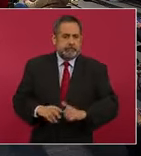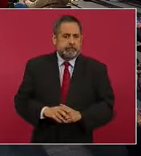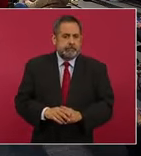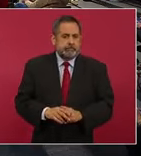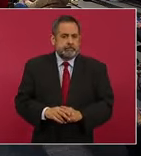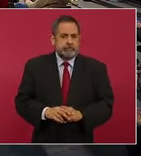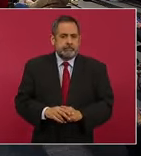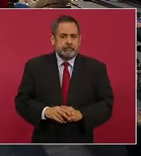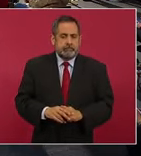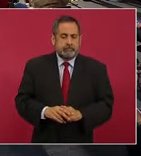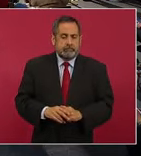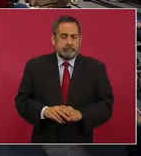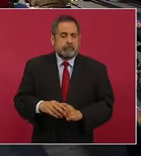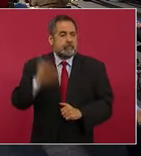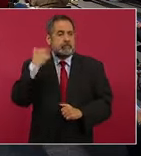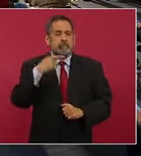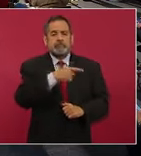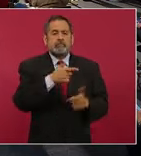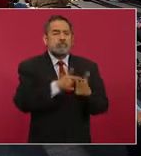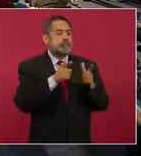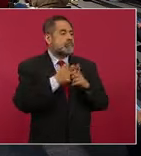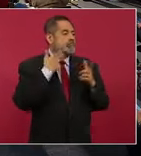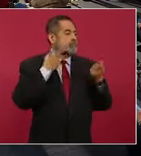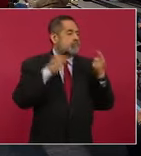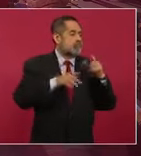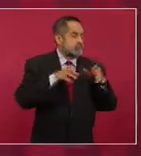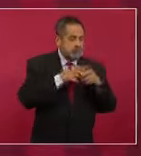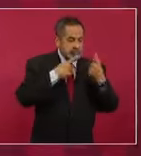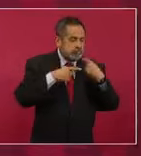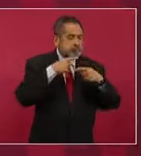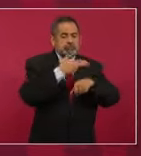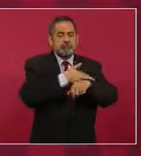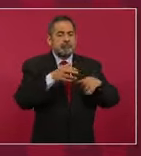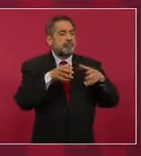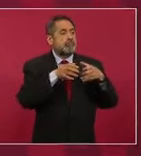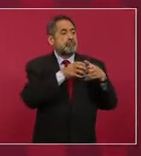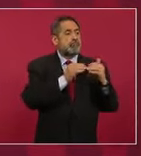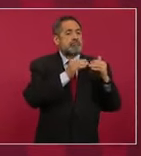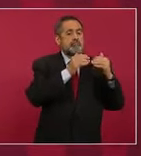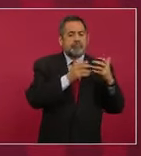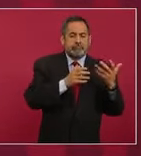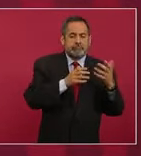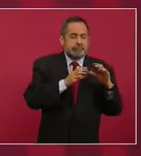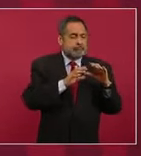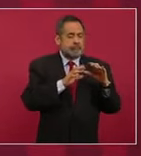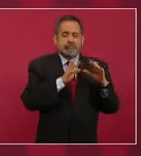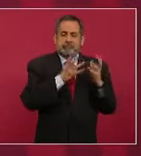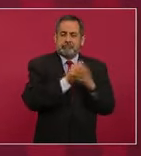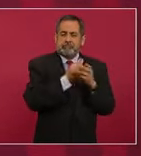que la política era de ellos nada más, de los de arriba, es una burbuja.